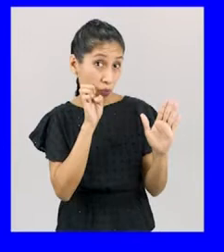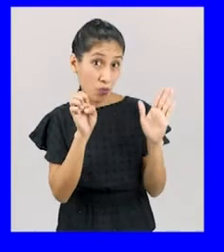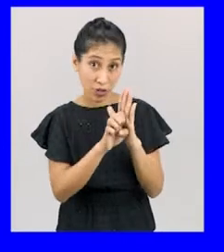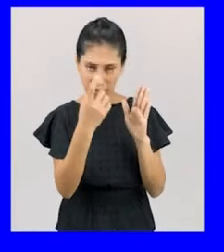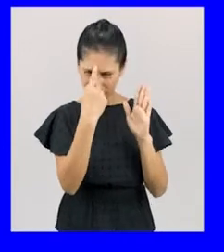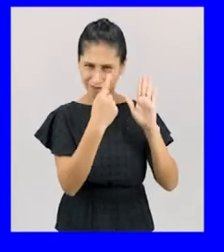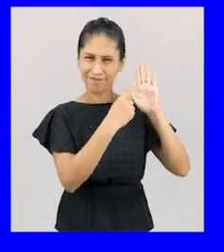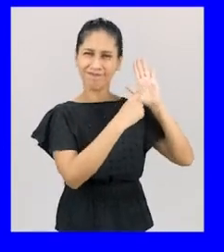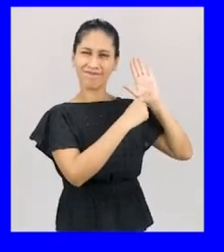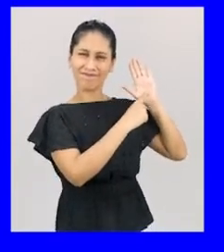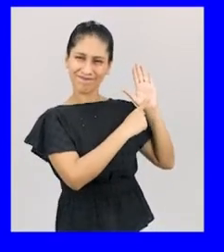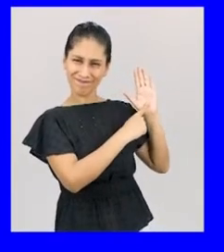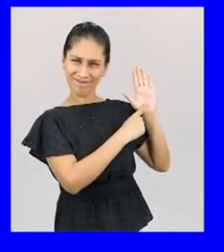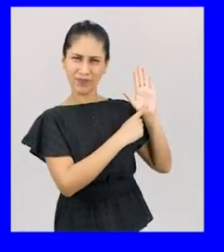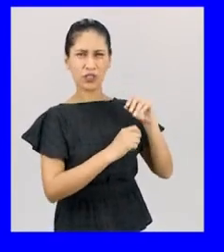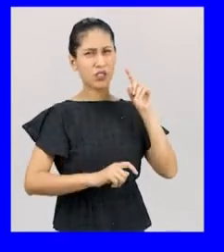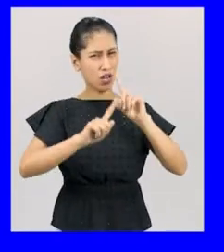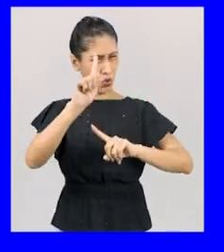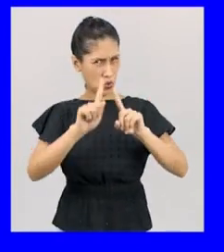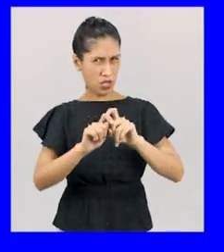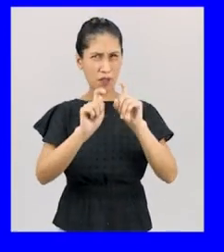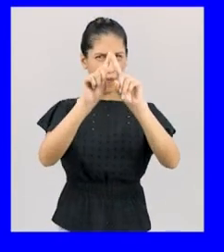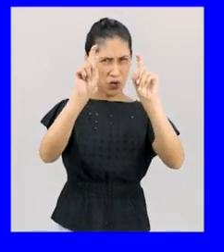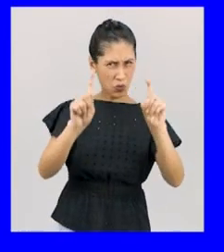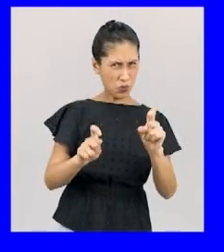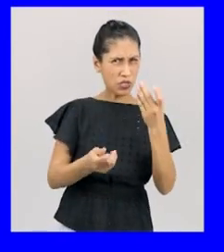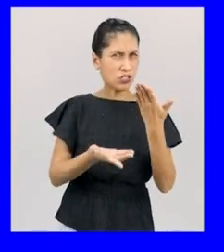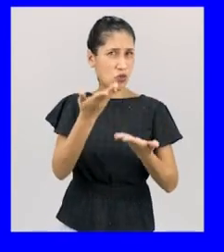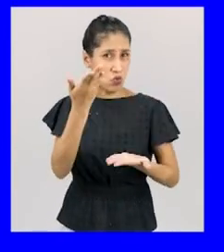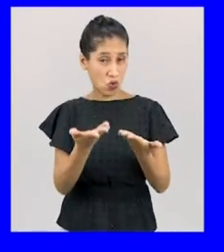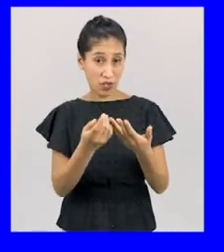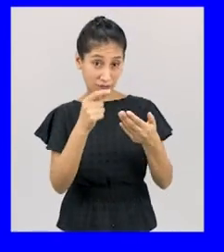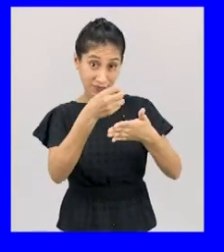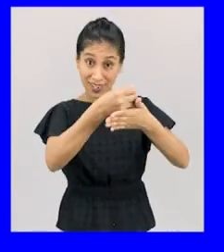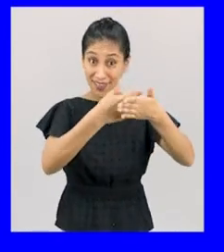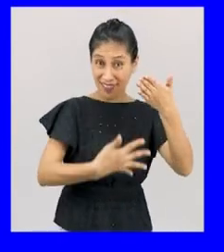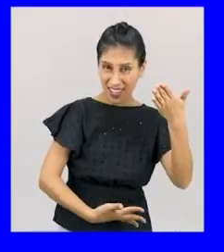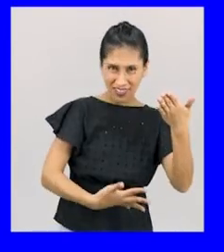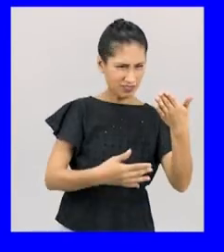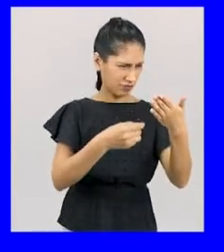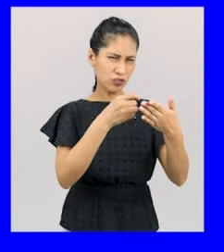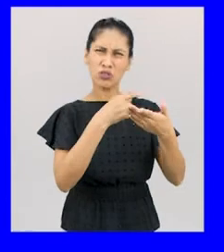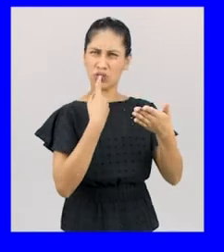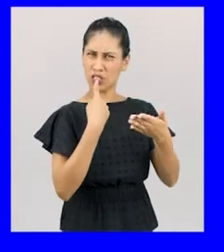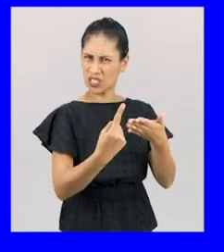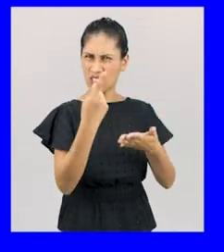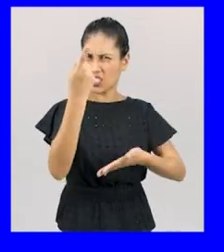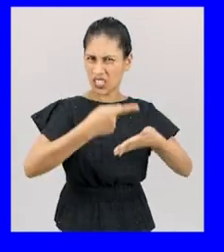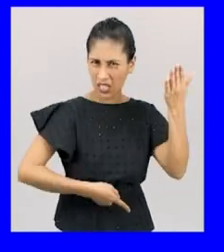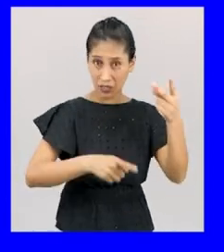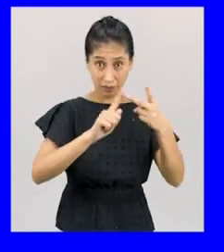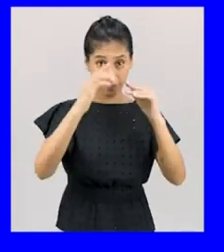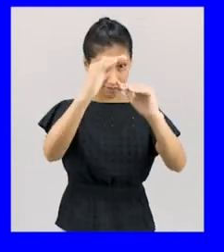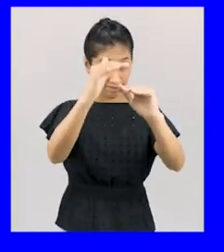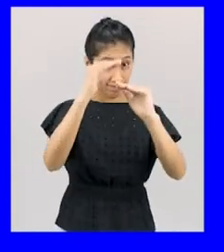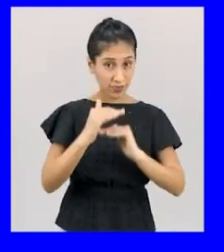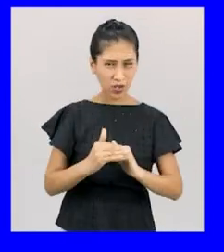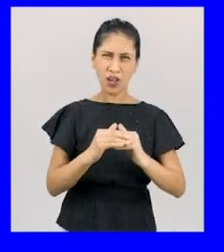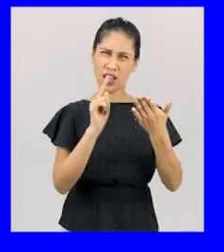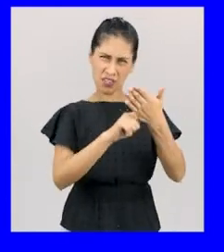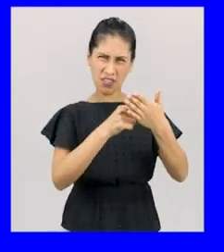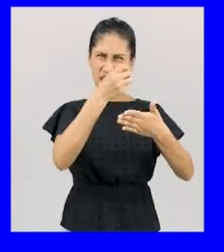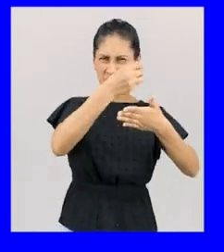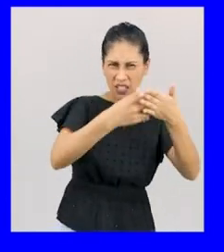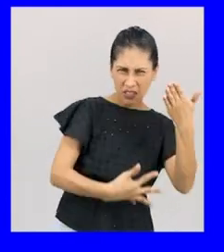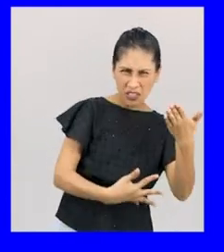la pregunta es de tipo literal, algunas de las palabras clave pueden ser las siguientes: del texto se dice, cómo se indica en el